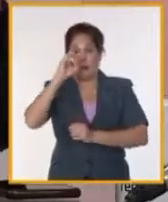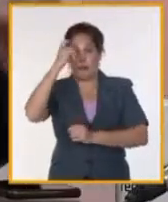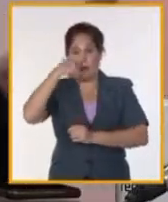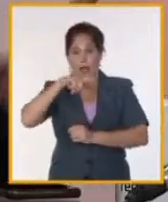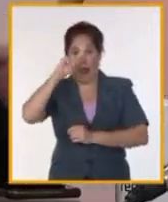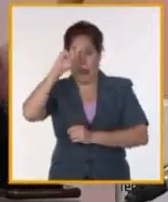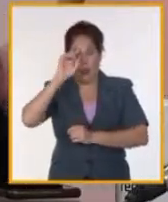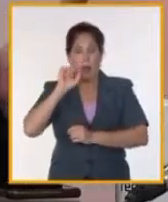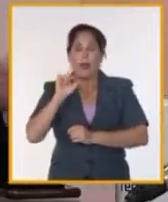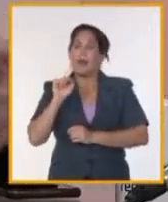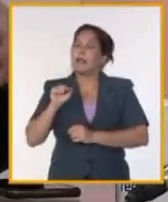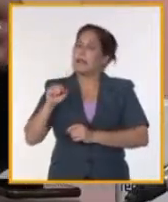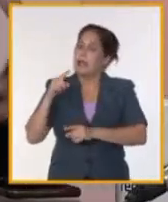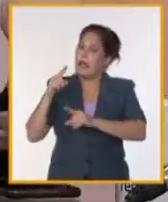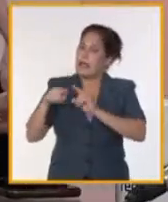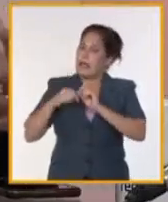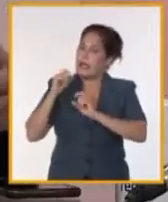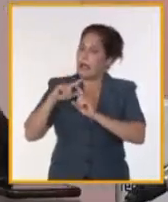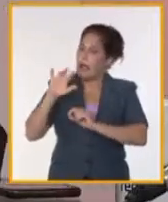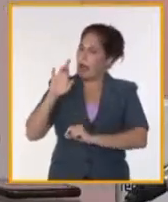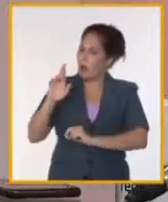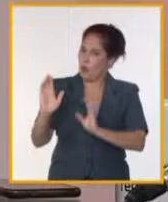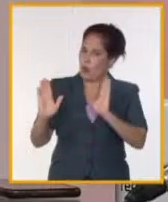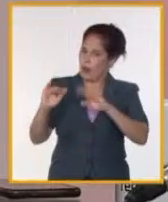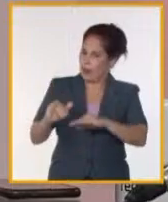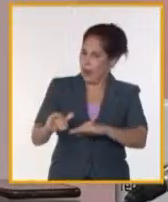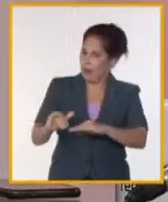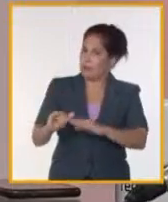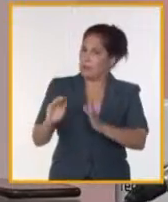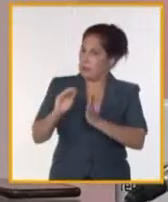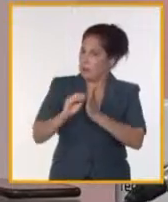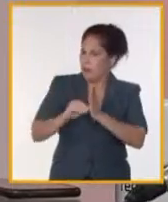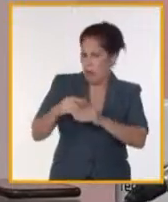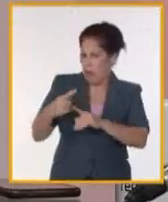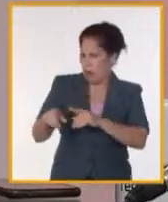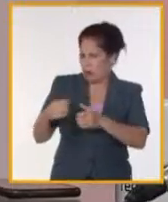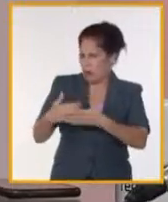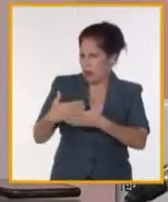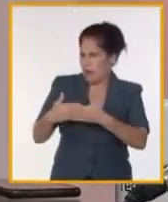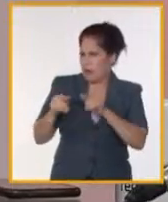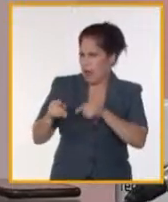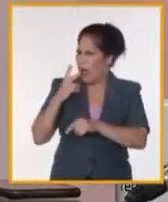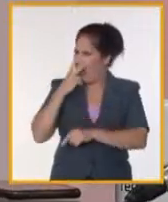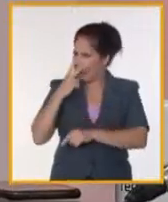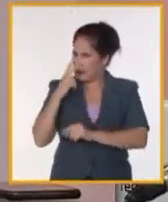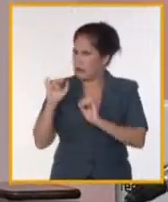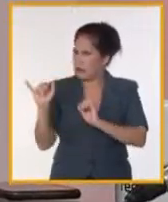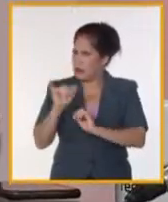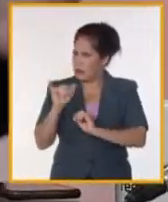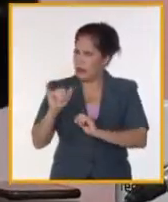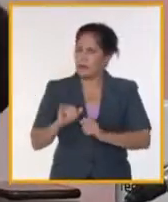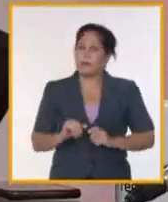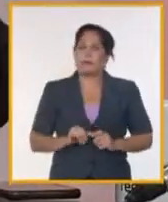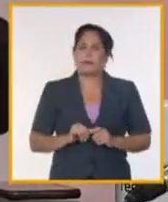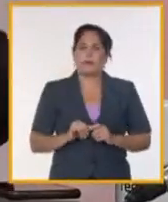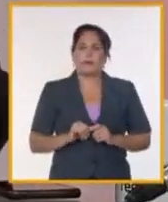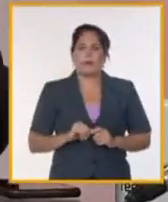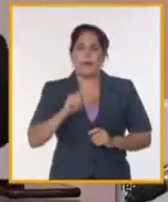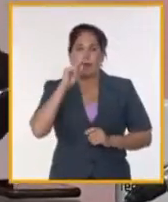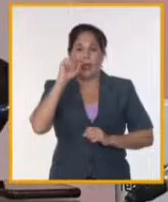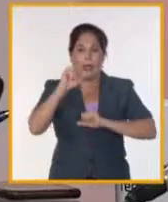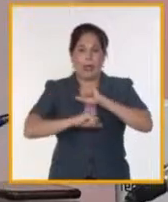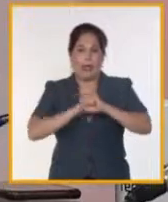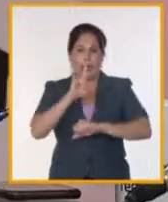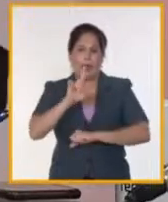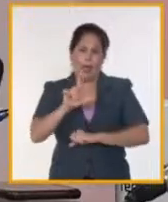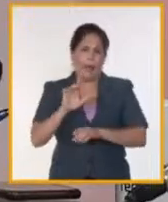níquel, no está el níquel dentro de sus componentes. Hay otro grupo empresarial que atiende esta actividad tan importante para nuestro país, que en algún momento del